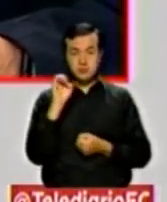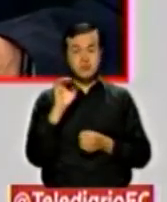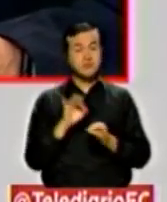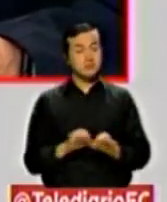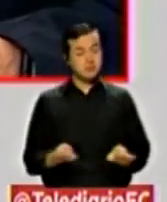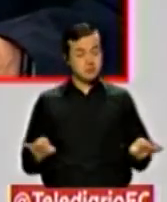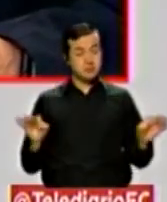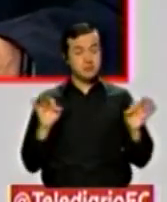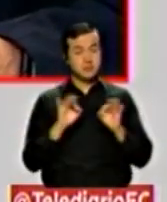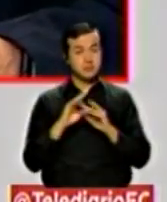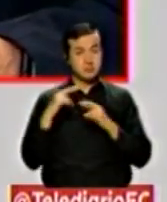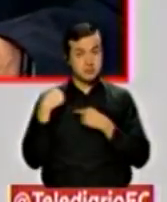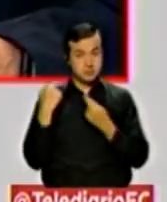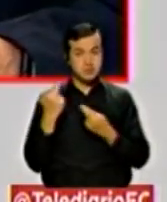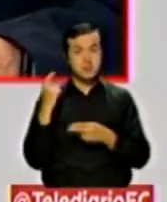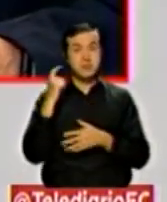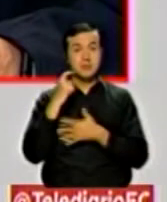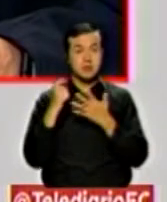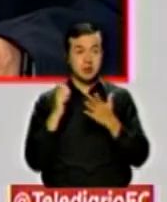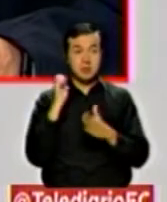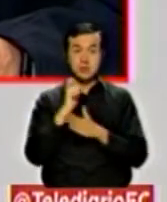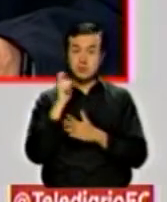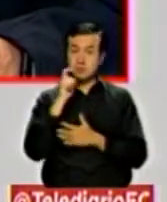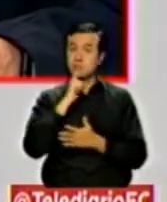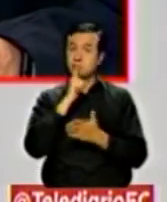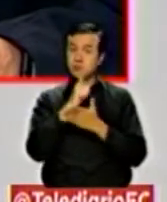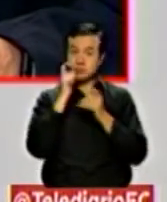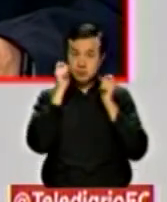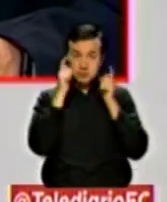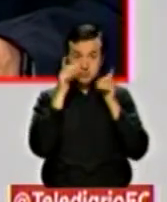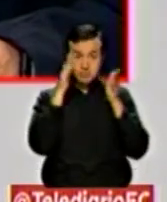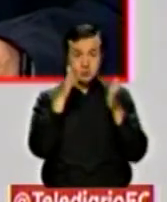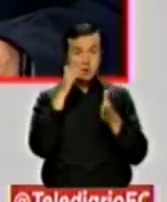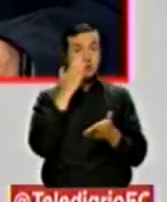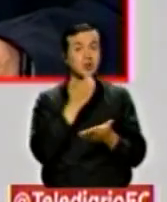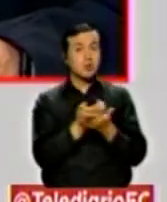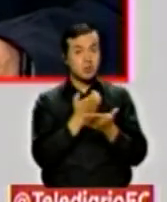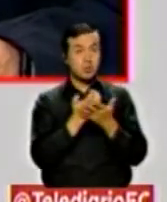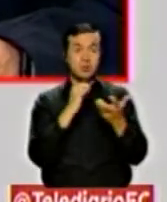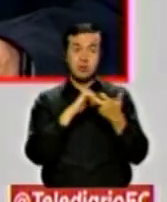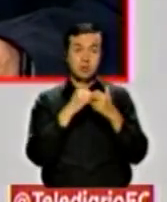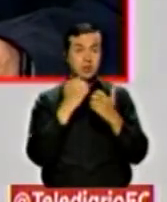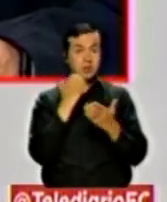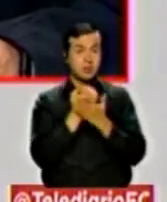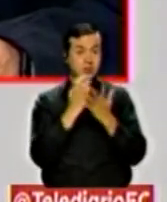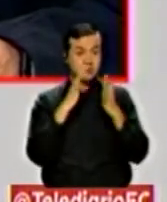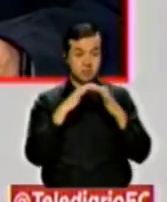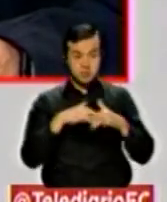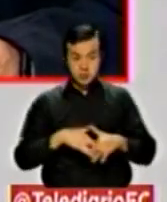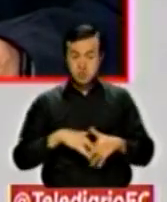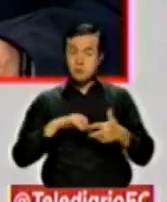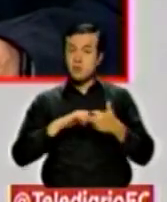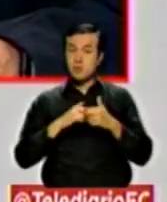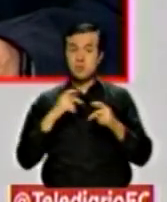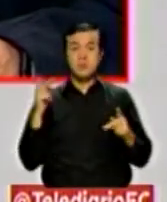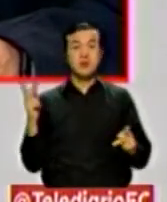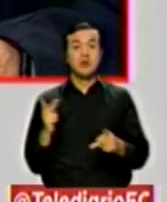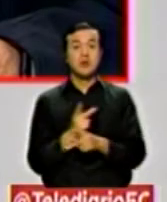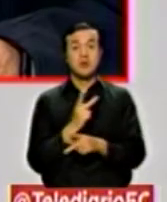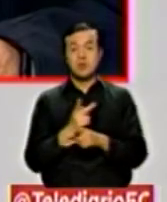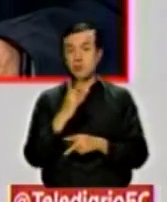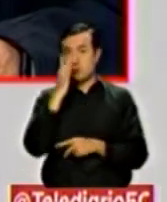importante, el país requiere, eso sí, atender lo económico. Las crisis en cualquier país se agudizan por